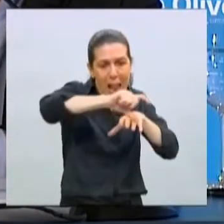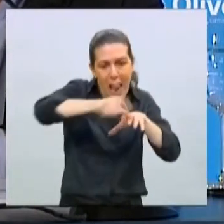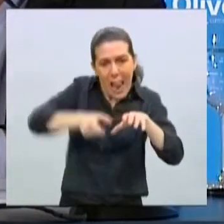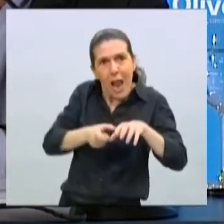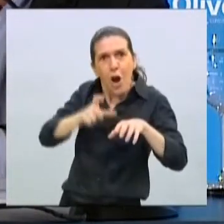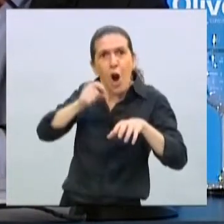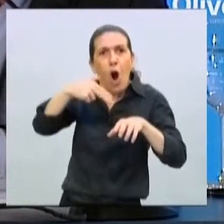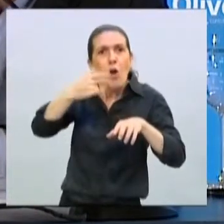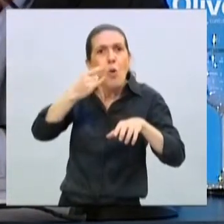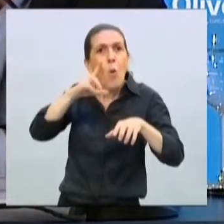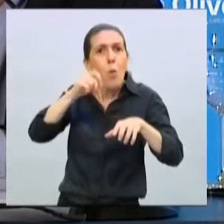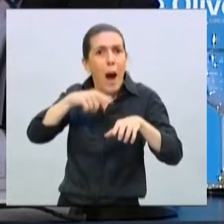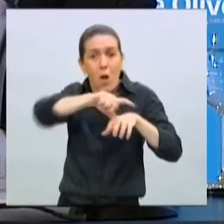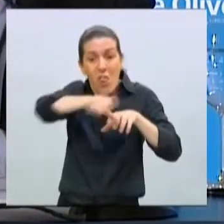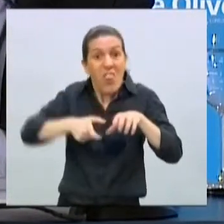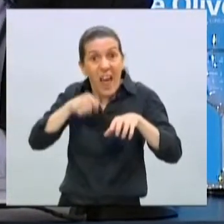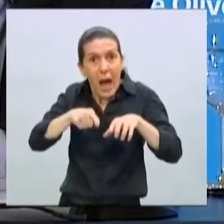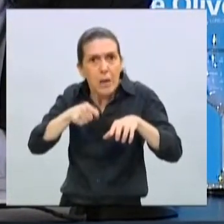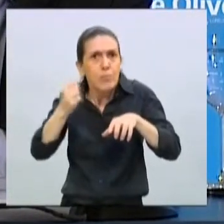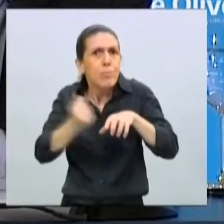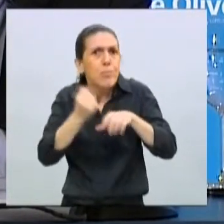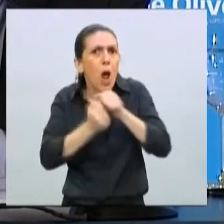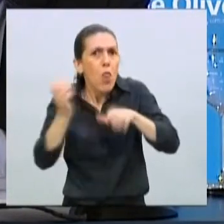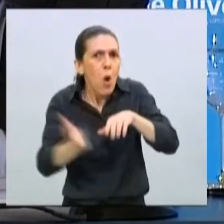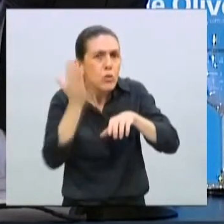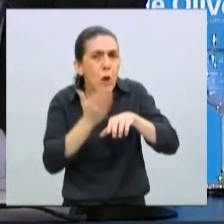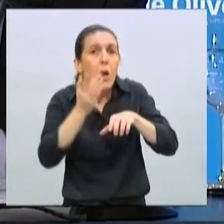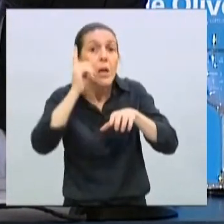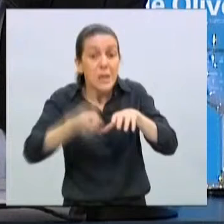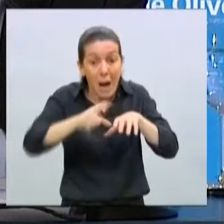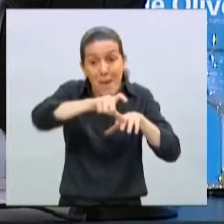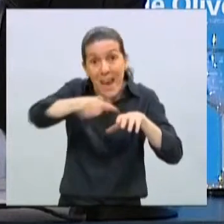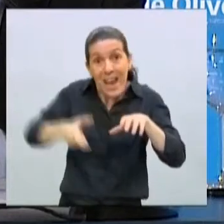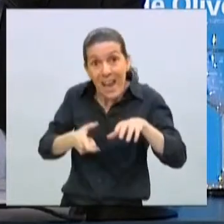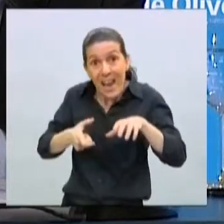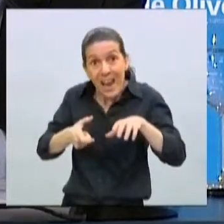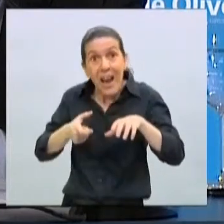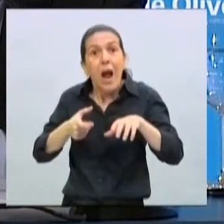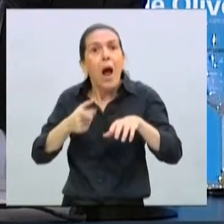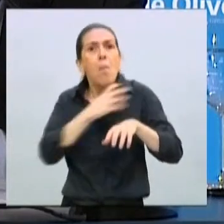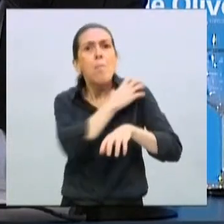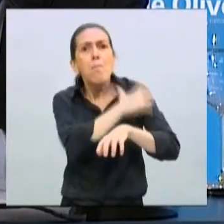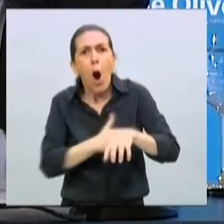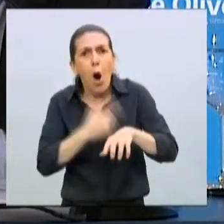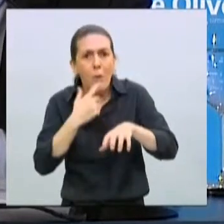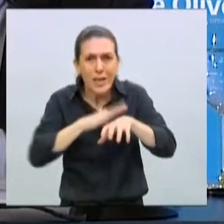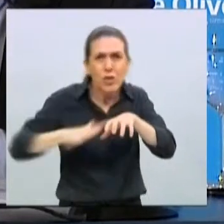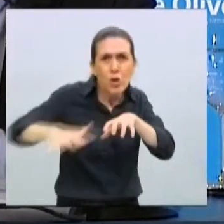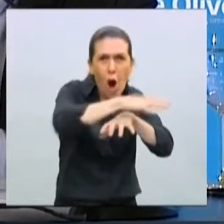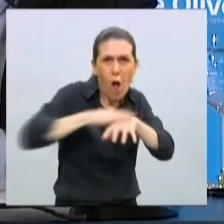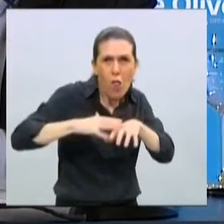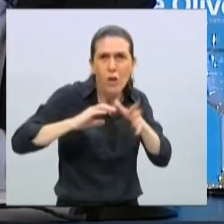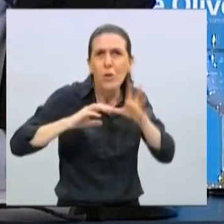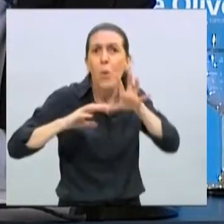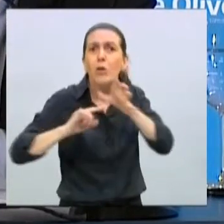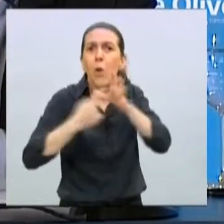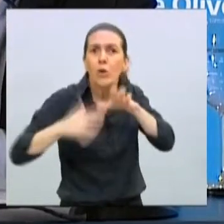riqueza de nuestro país, pero también está el 60% de las personas por abajo de la línea de pobreza, el